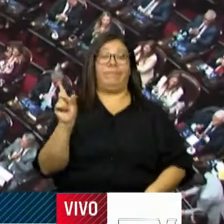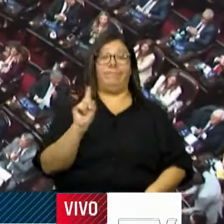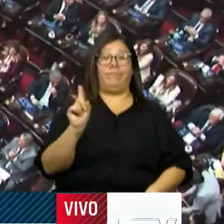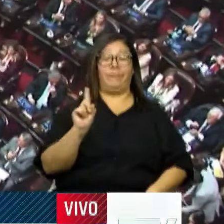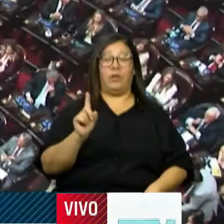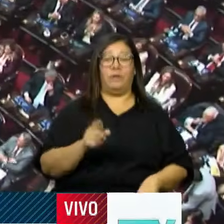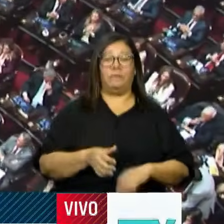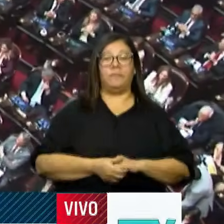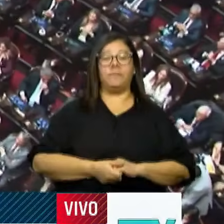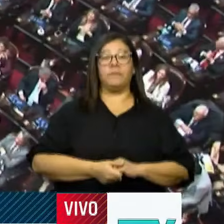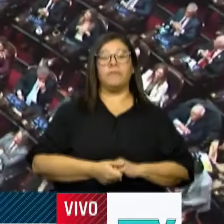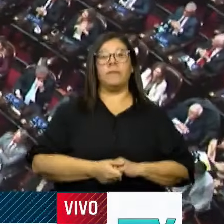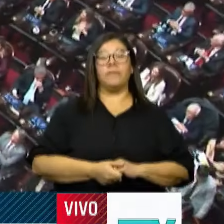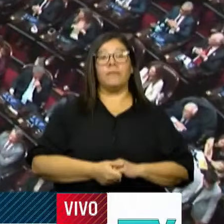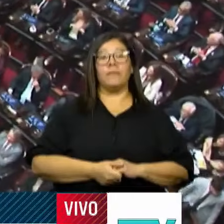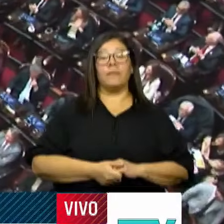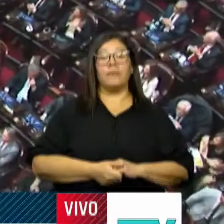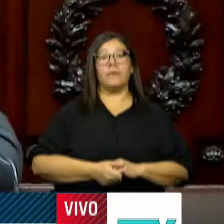Por su